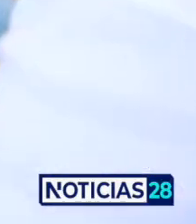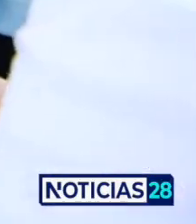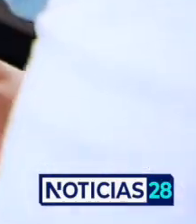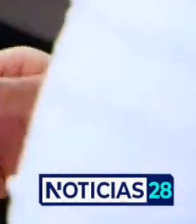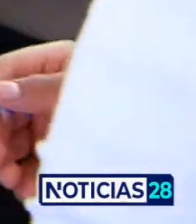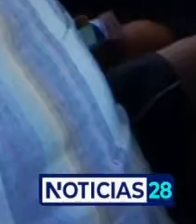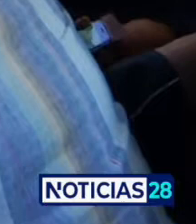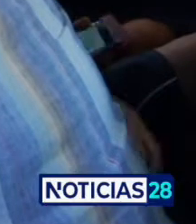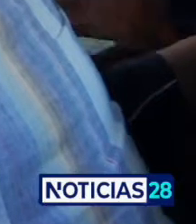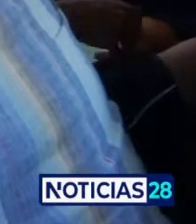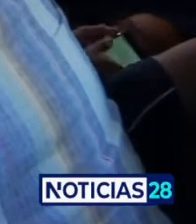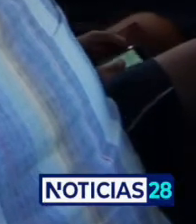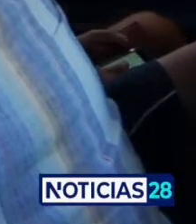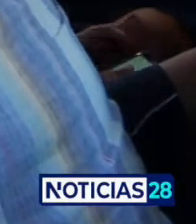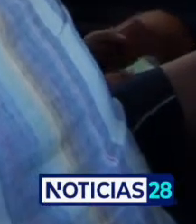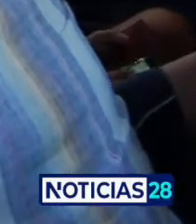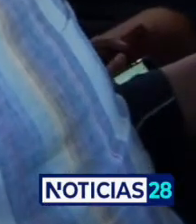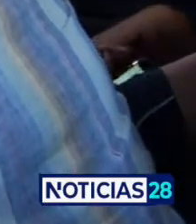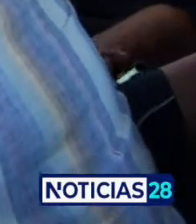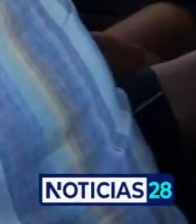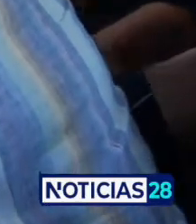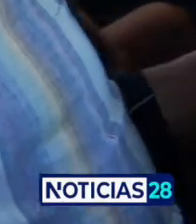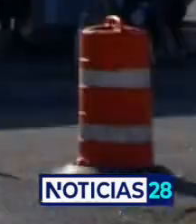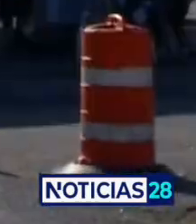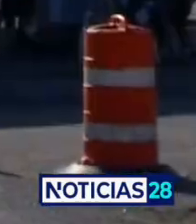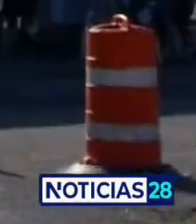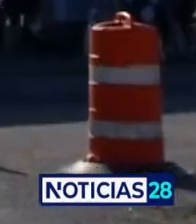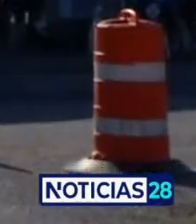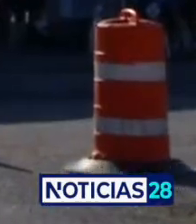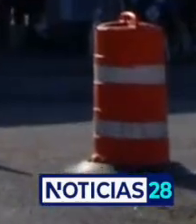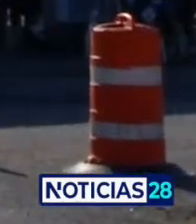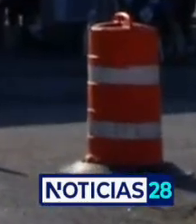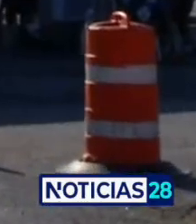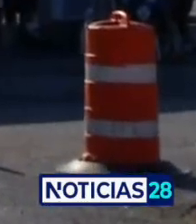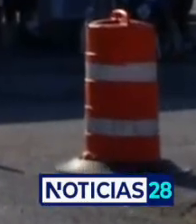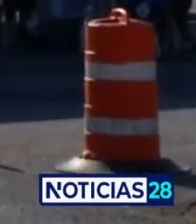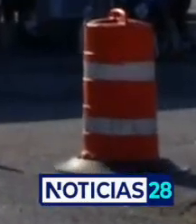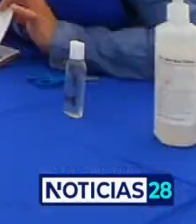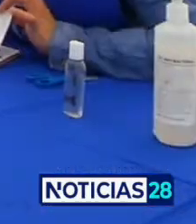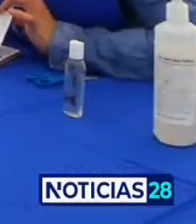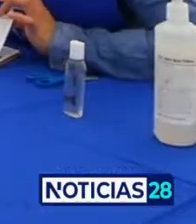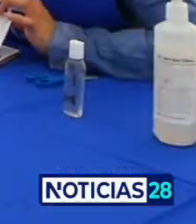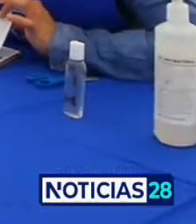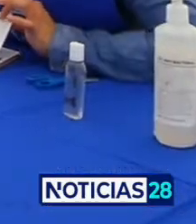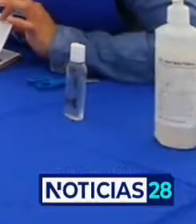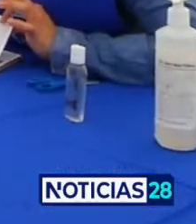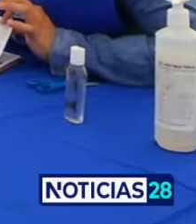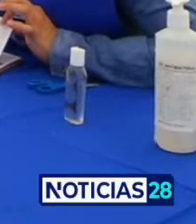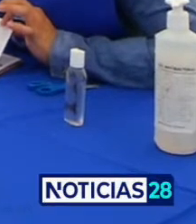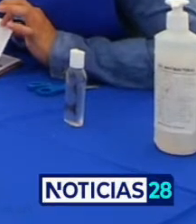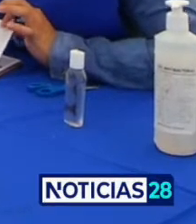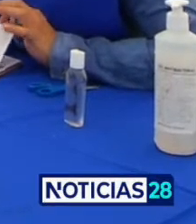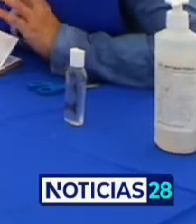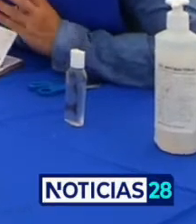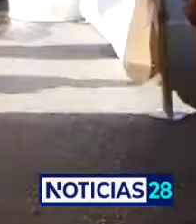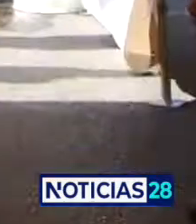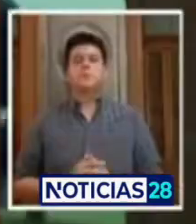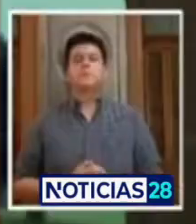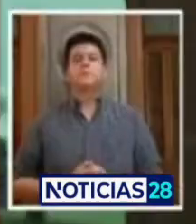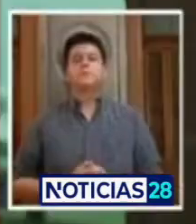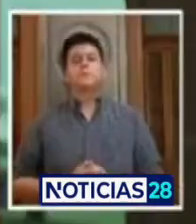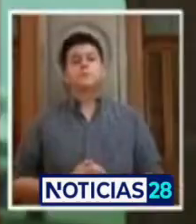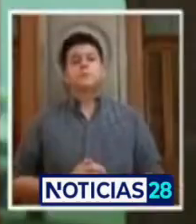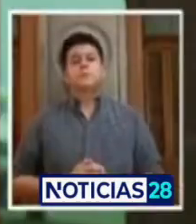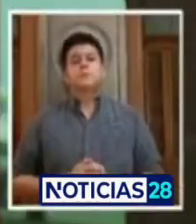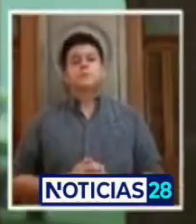registrar a sus hijos en la plataforma salud de nl punto gob.mx diagonal kobe 19 diagonal vacunación